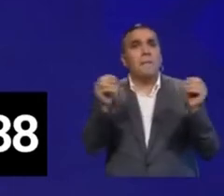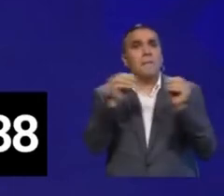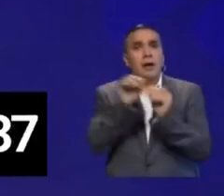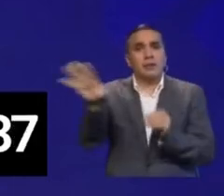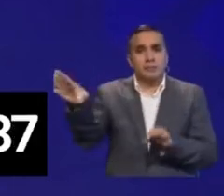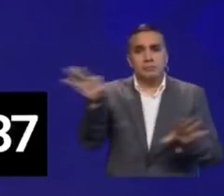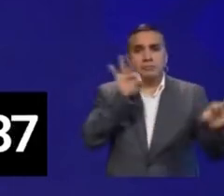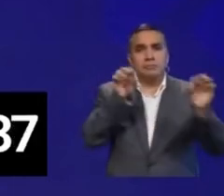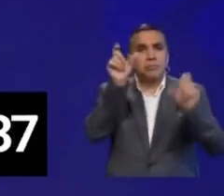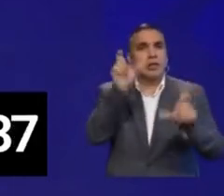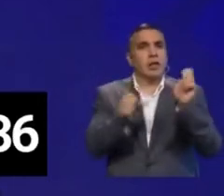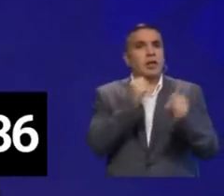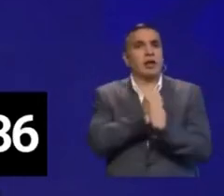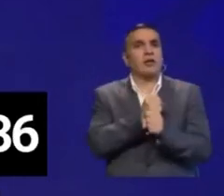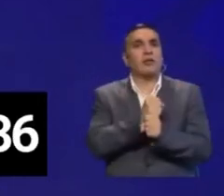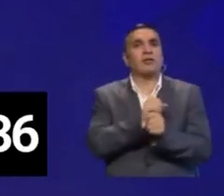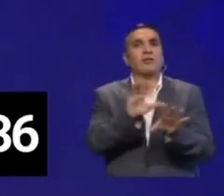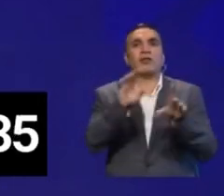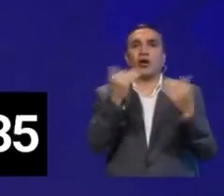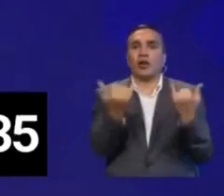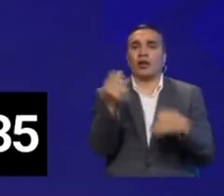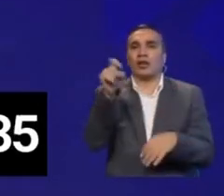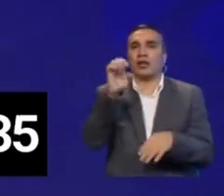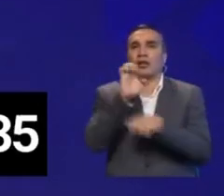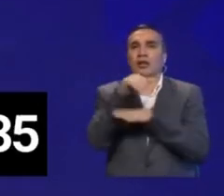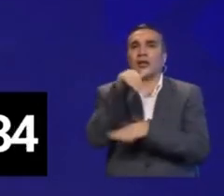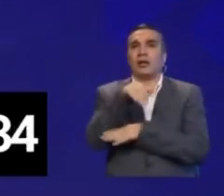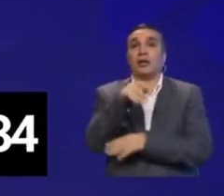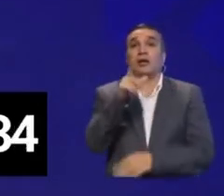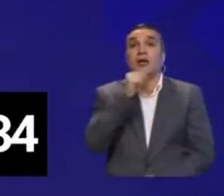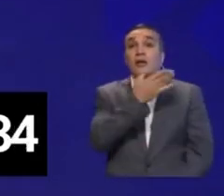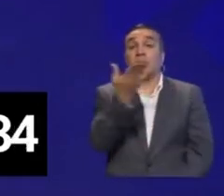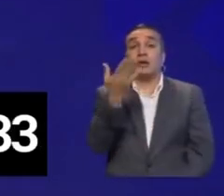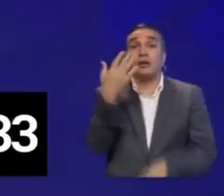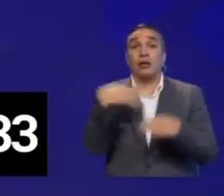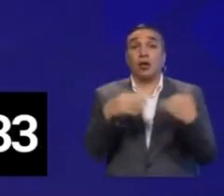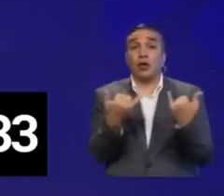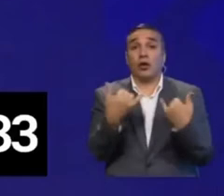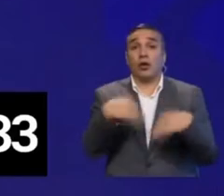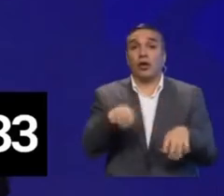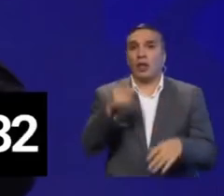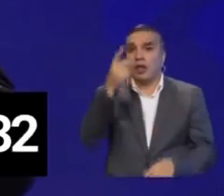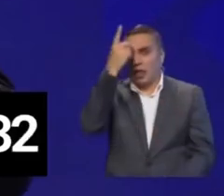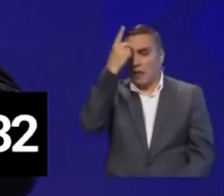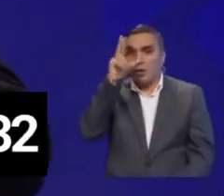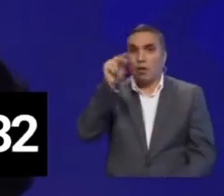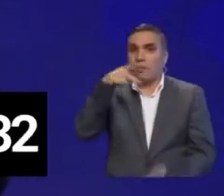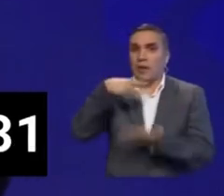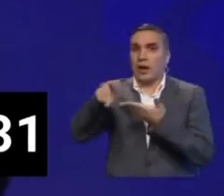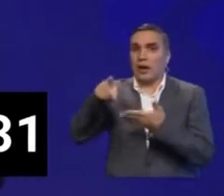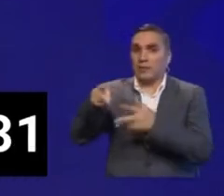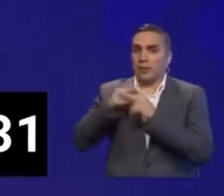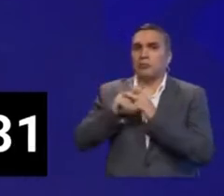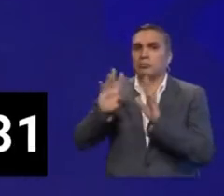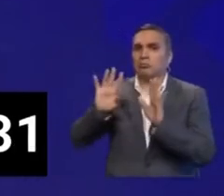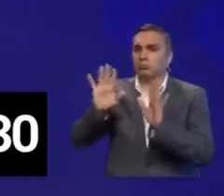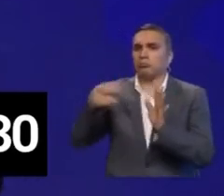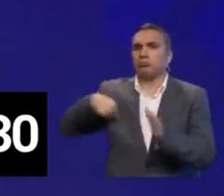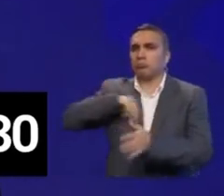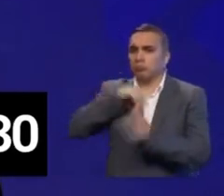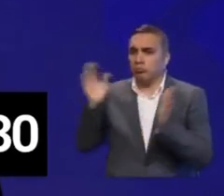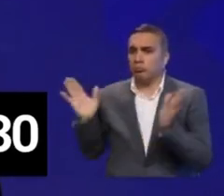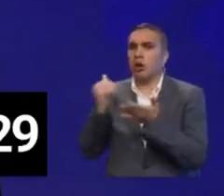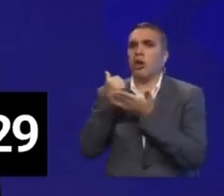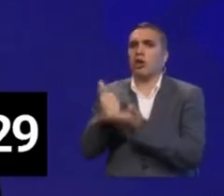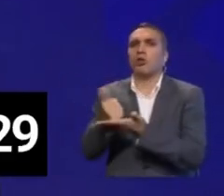número de empleos. Eso requiere hoy día el Ecuador. Y a quienes han caído hoy día en central de riesgo, vamos a reactivarlos. Esa es la muerte